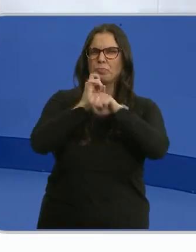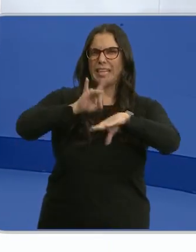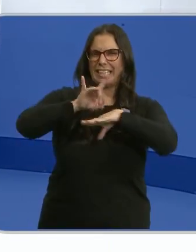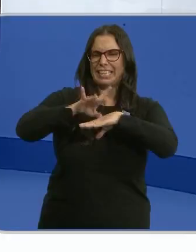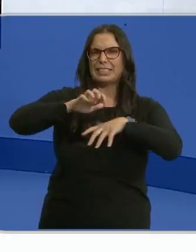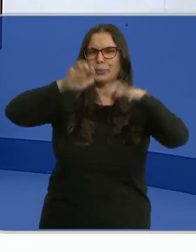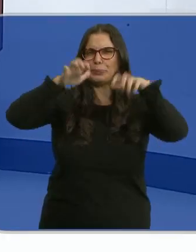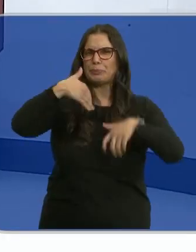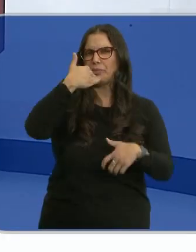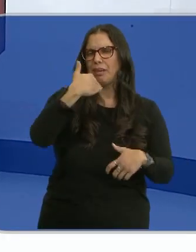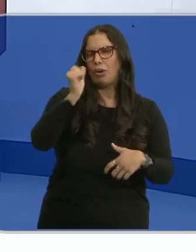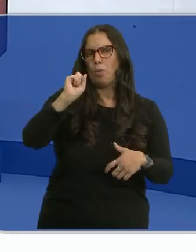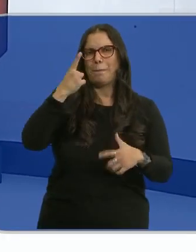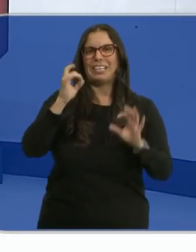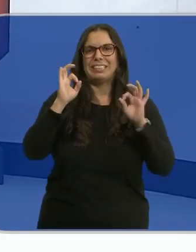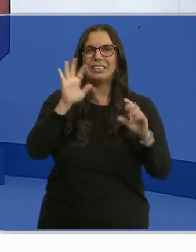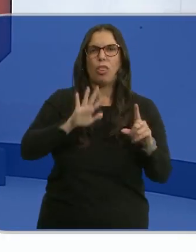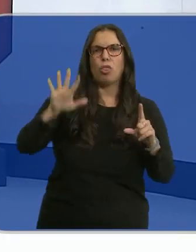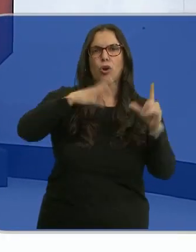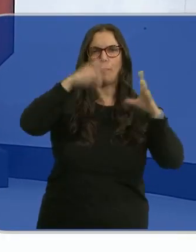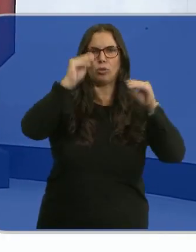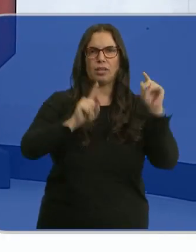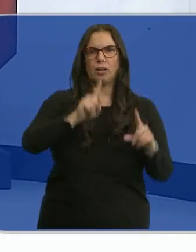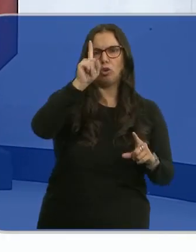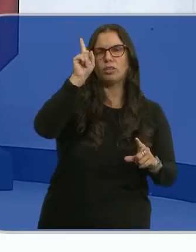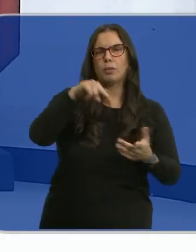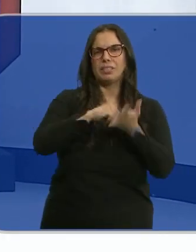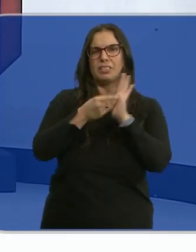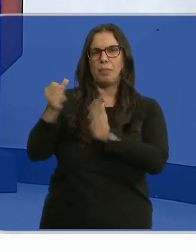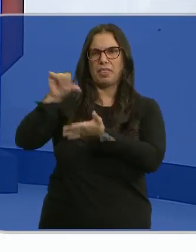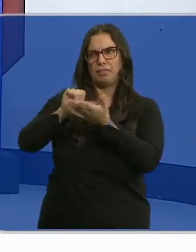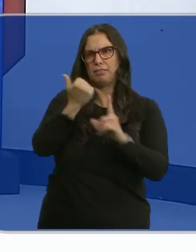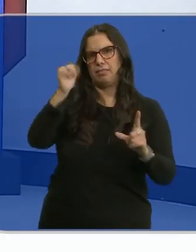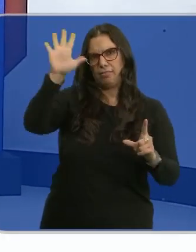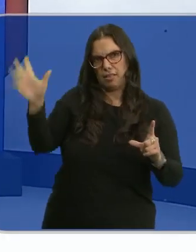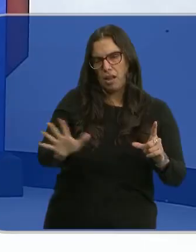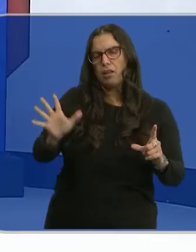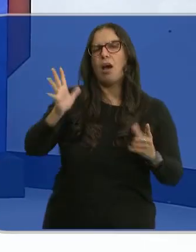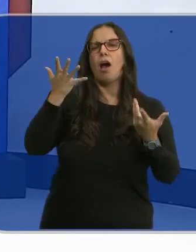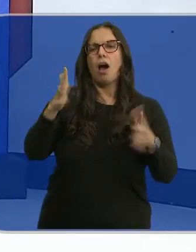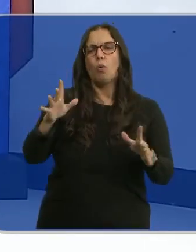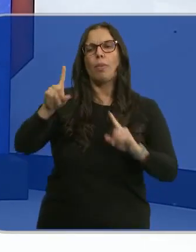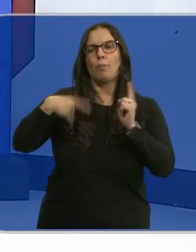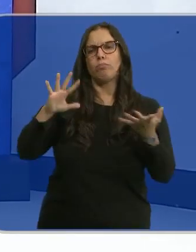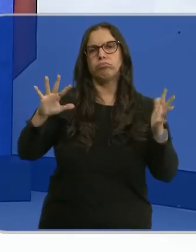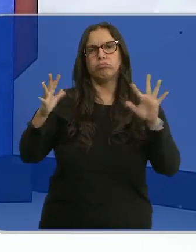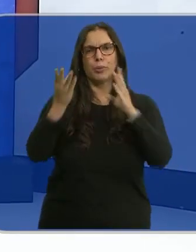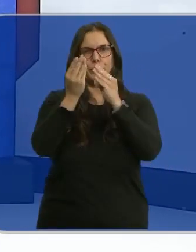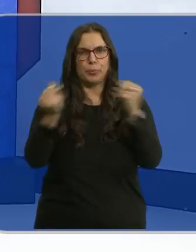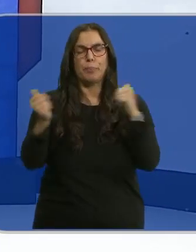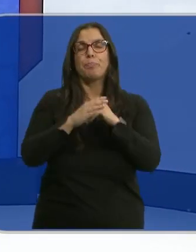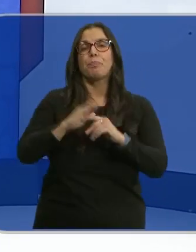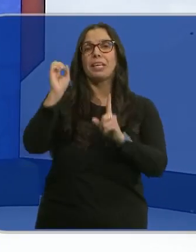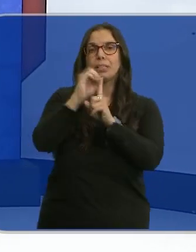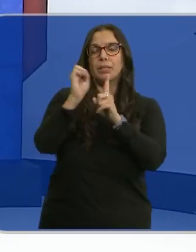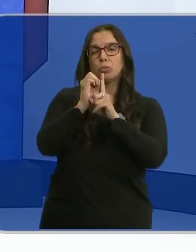algunas precipitaciones que aparecerán sobre todo en zonas de montaña del norte y el sistema central más oriental, aunque tendrán a ir remitiendo durante las próximas horas. Y en cuanto a las